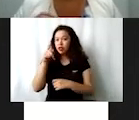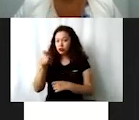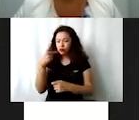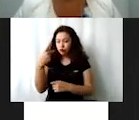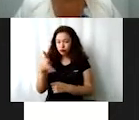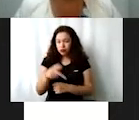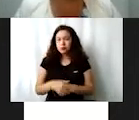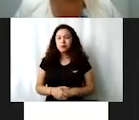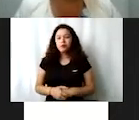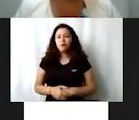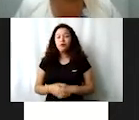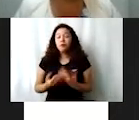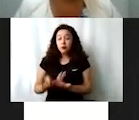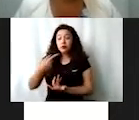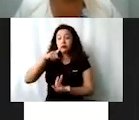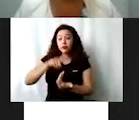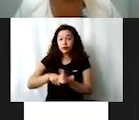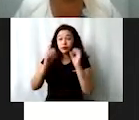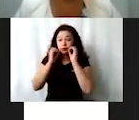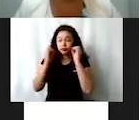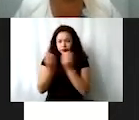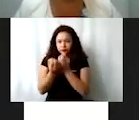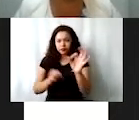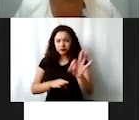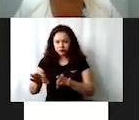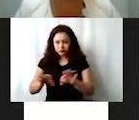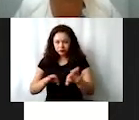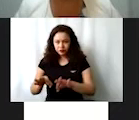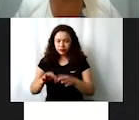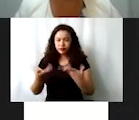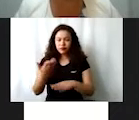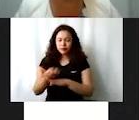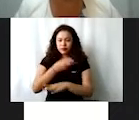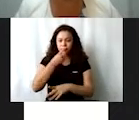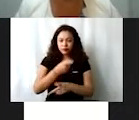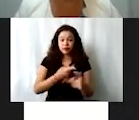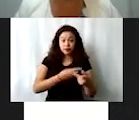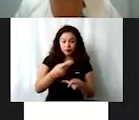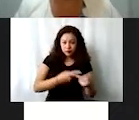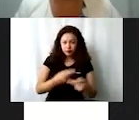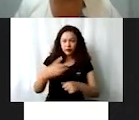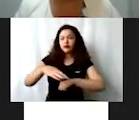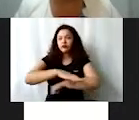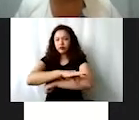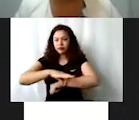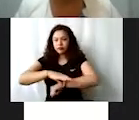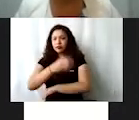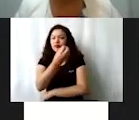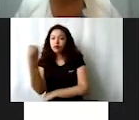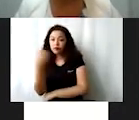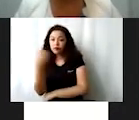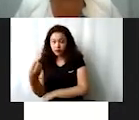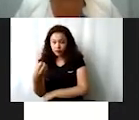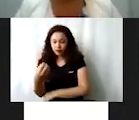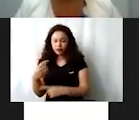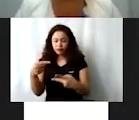el trabajo dentro de las organizaciones, como ya lo mencioné, debe de ser planeado, diseñado y organizado, de tal manera